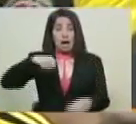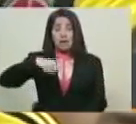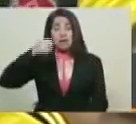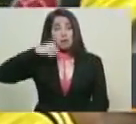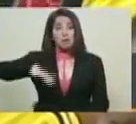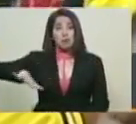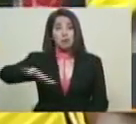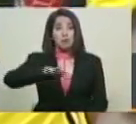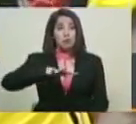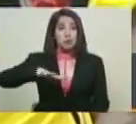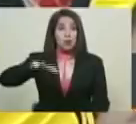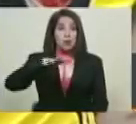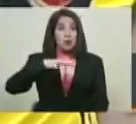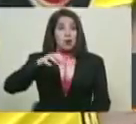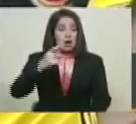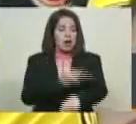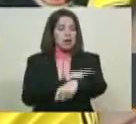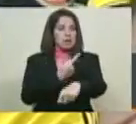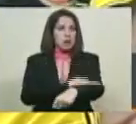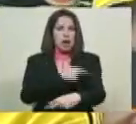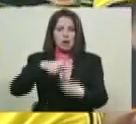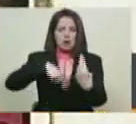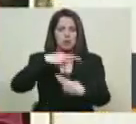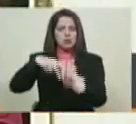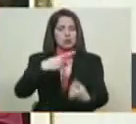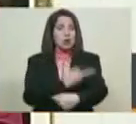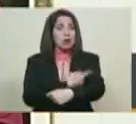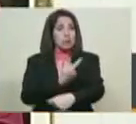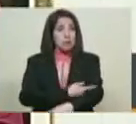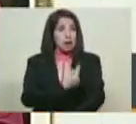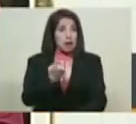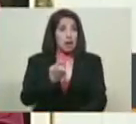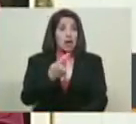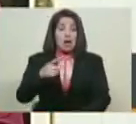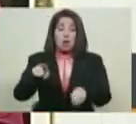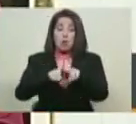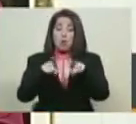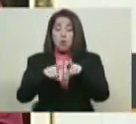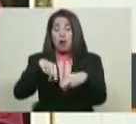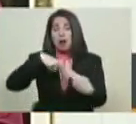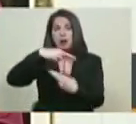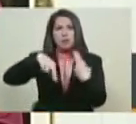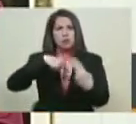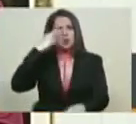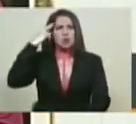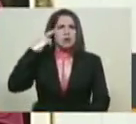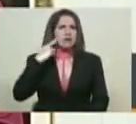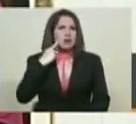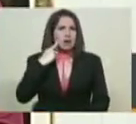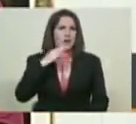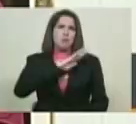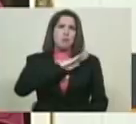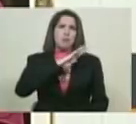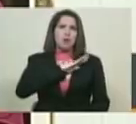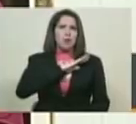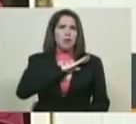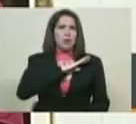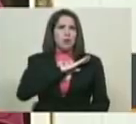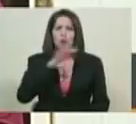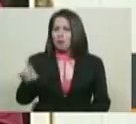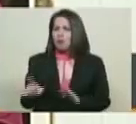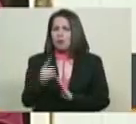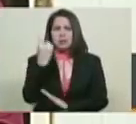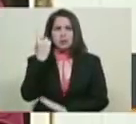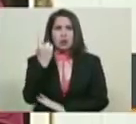hay una revolución hermana, al final es la revolución bolivariana, y la revolución de Bolívar es una sola, es